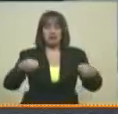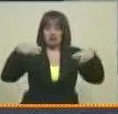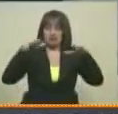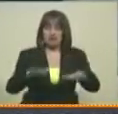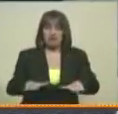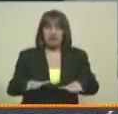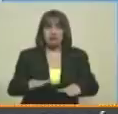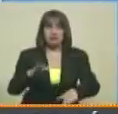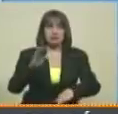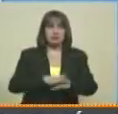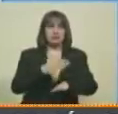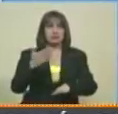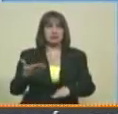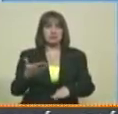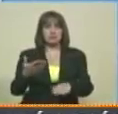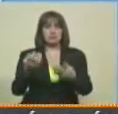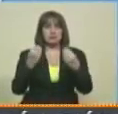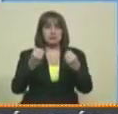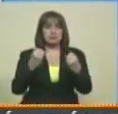prohibido cansarse,